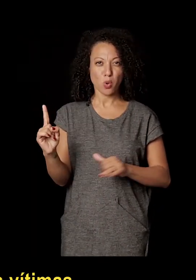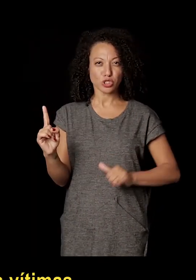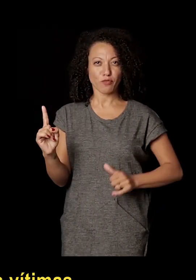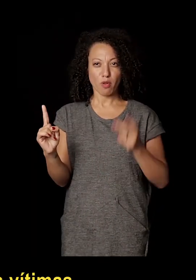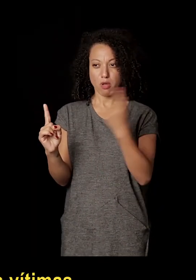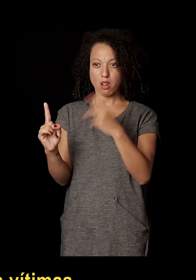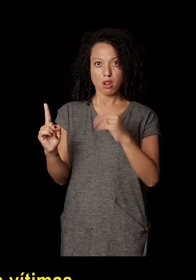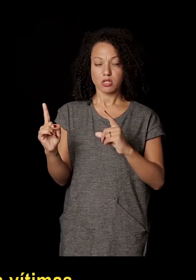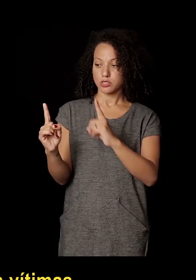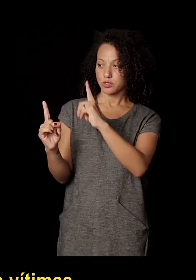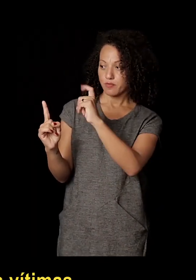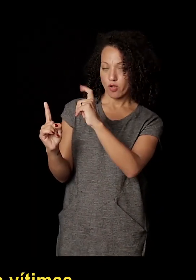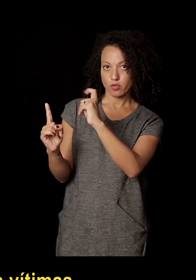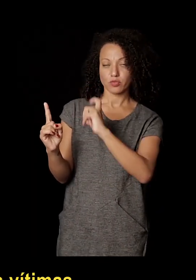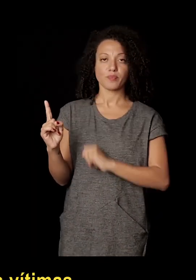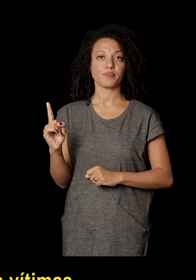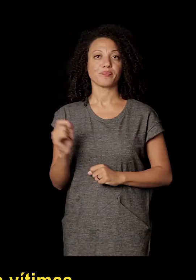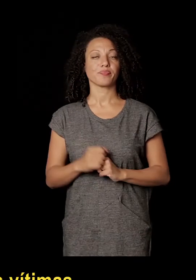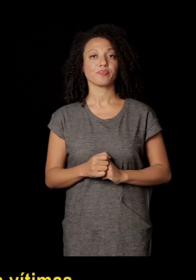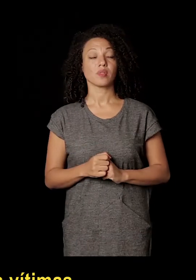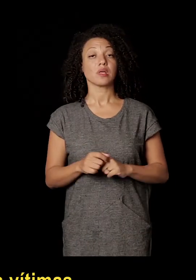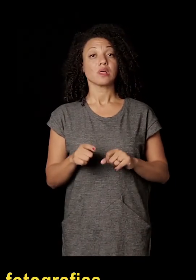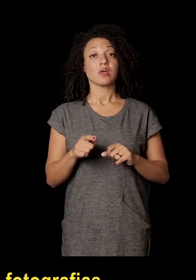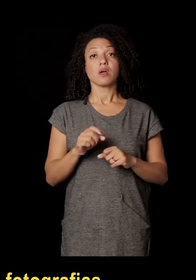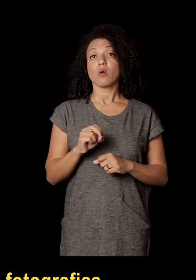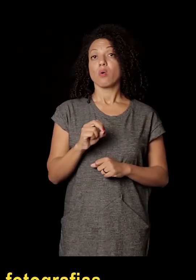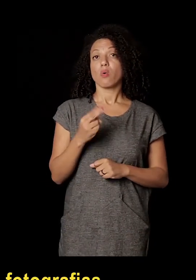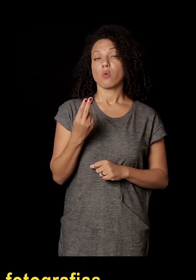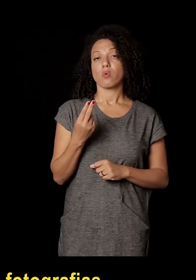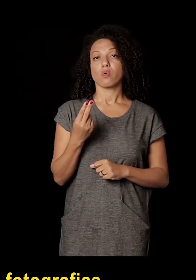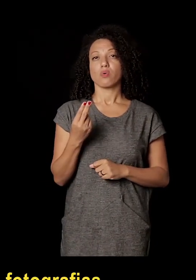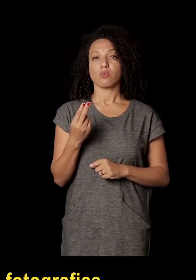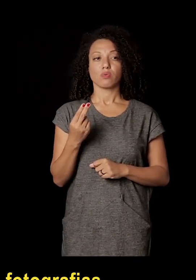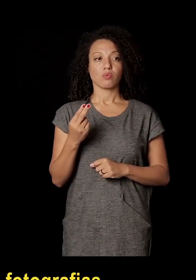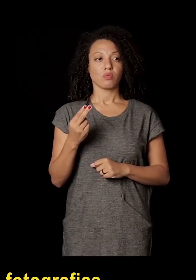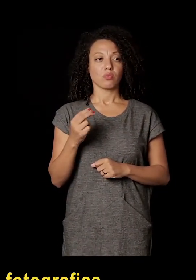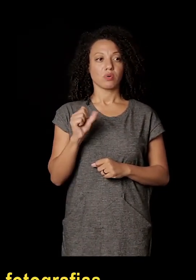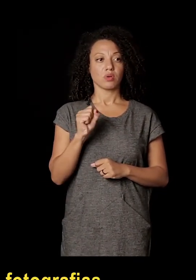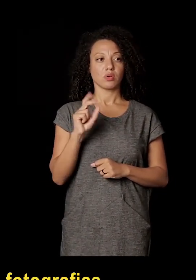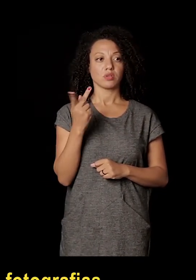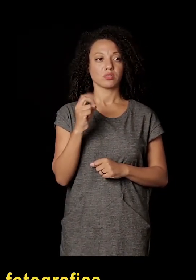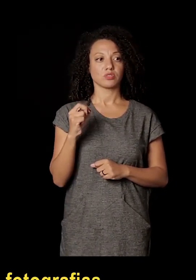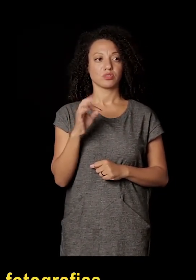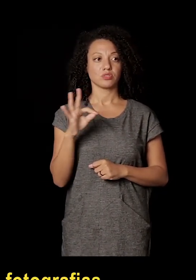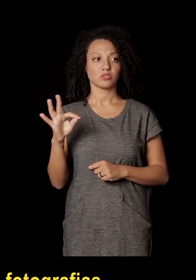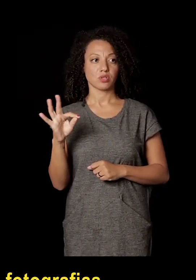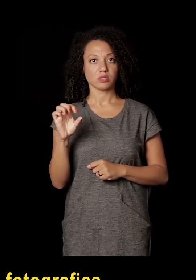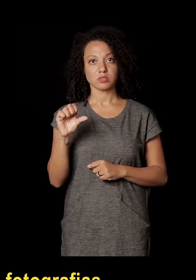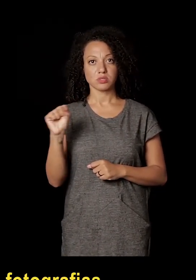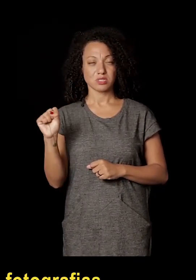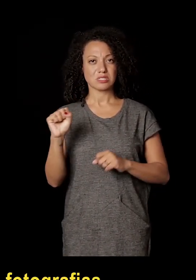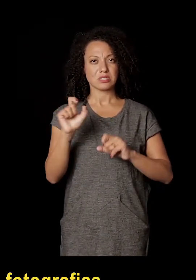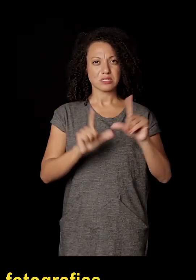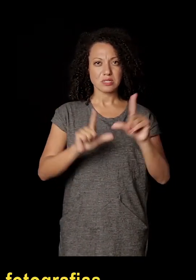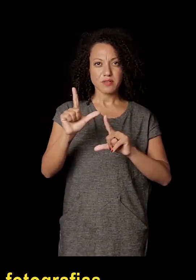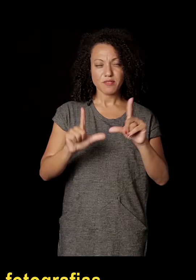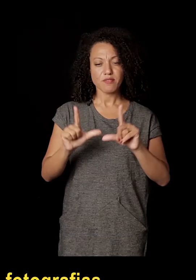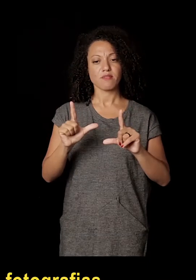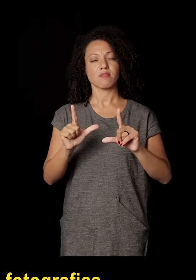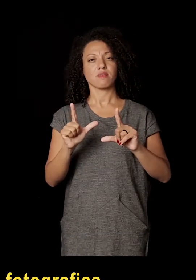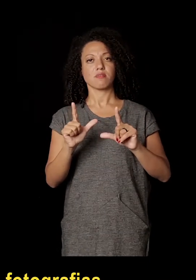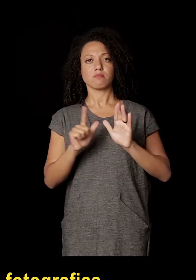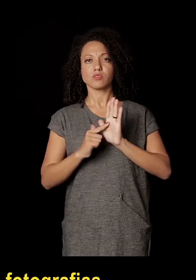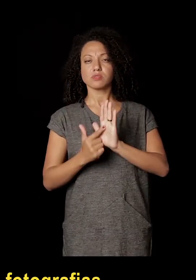retratos de las víctimas que habían sufrido violencia, otra era utilizar TV shots,